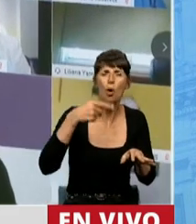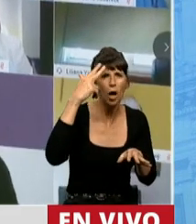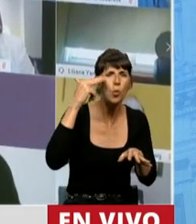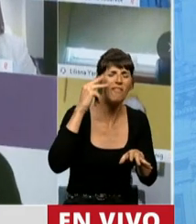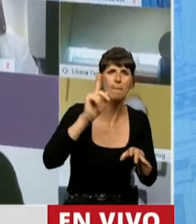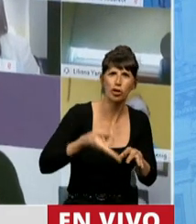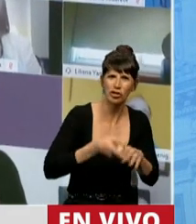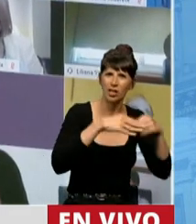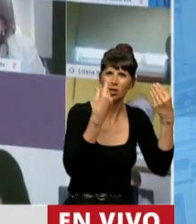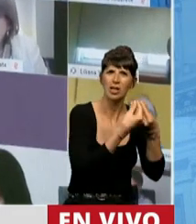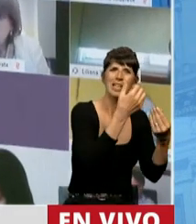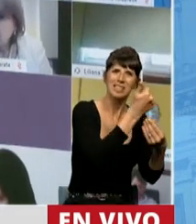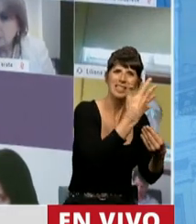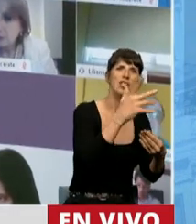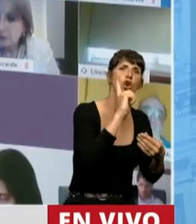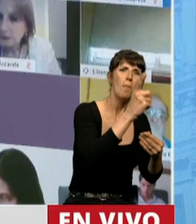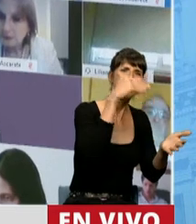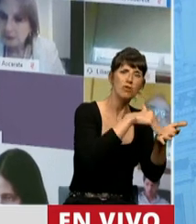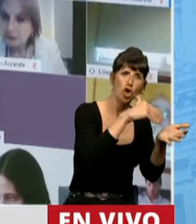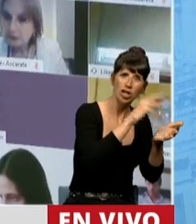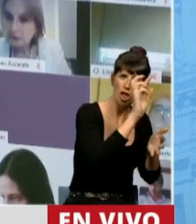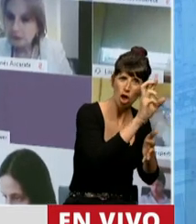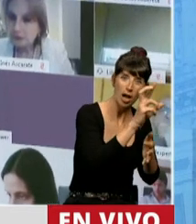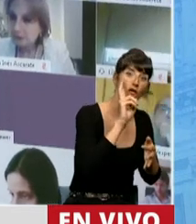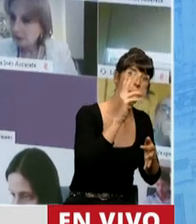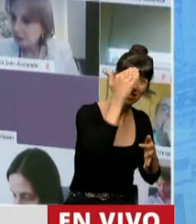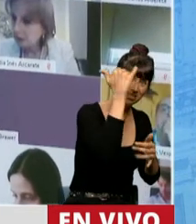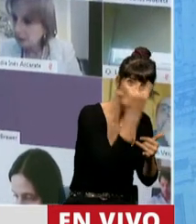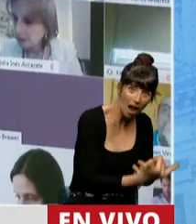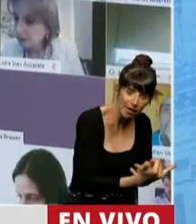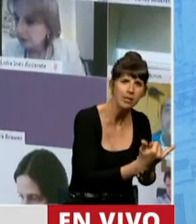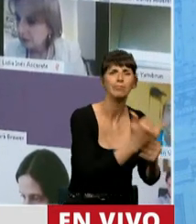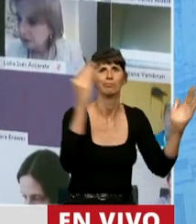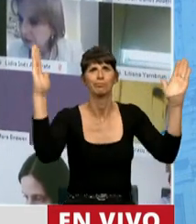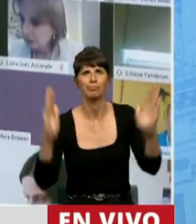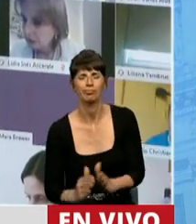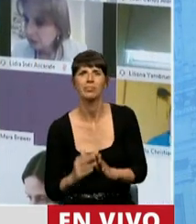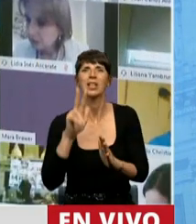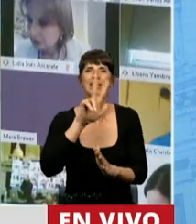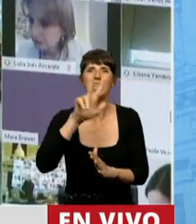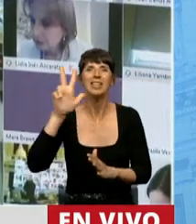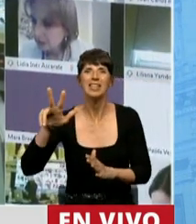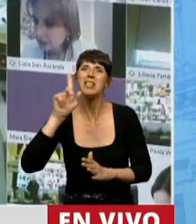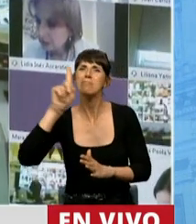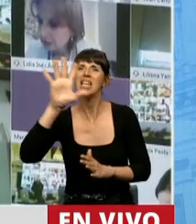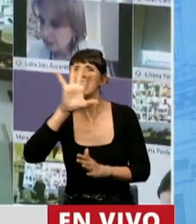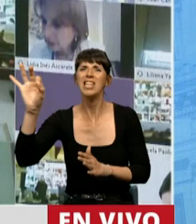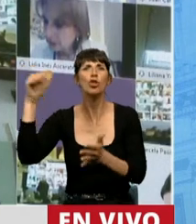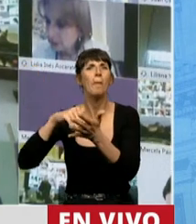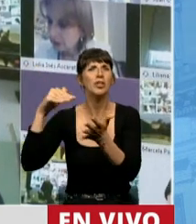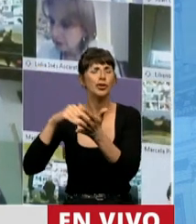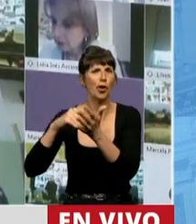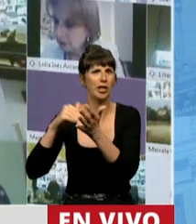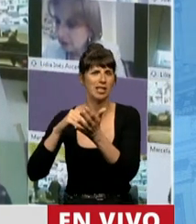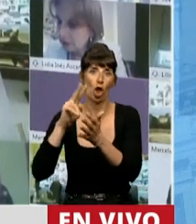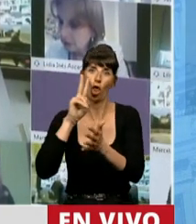65,000 millones de dólares en el 2015 aproximadamente 32 33,500 millones A